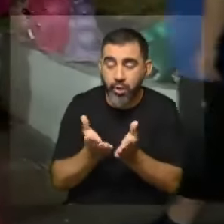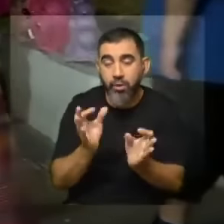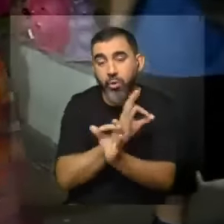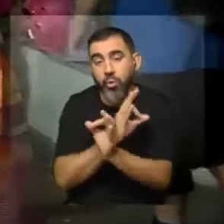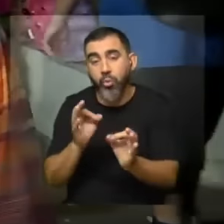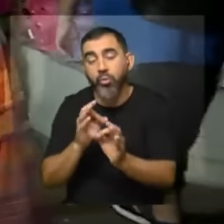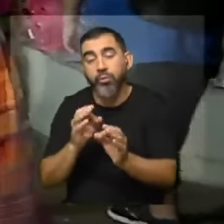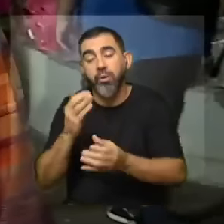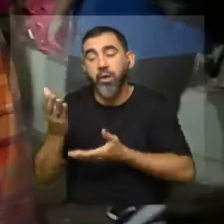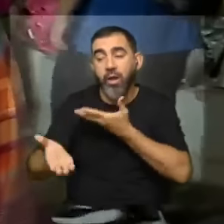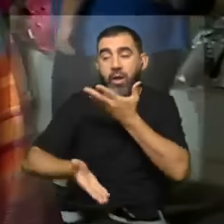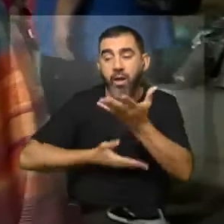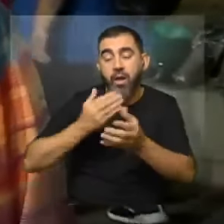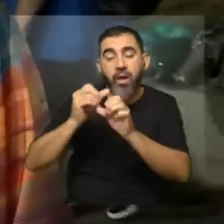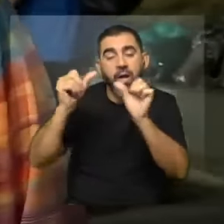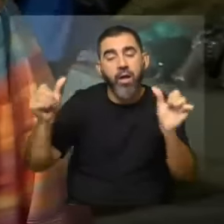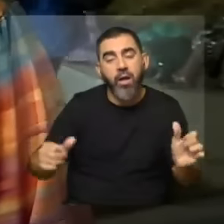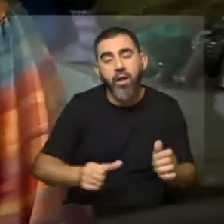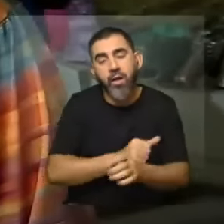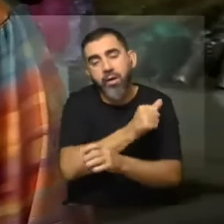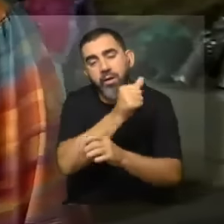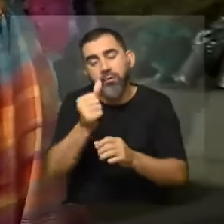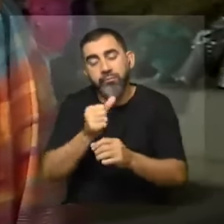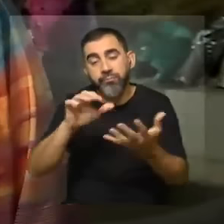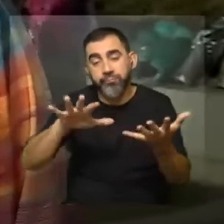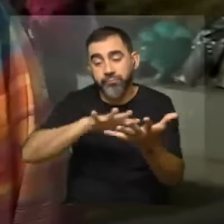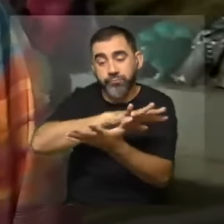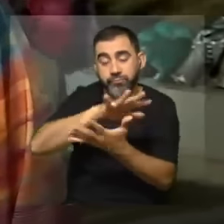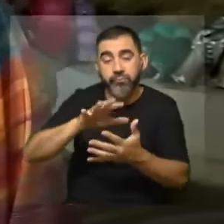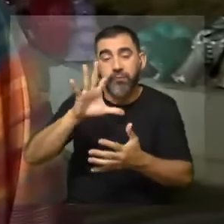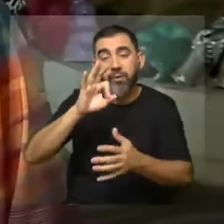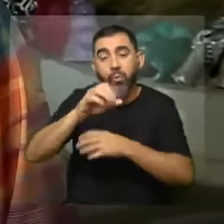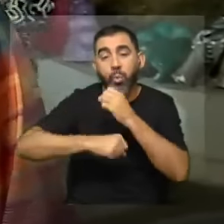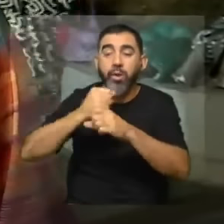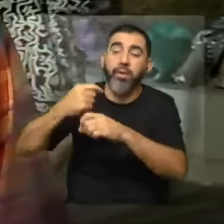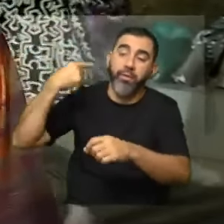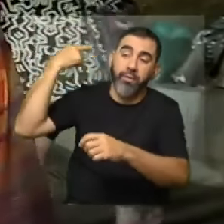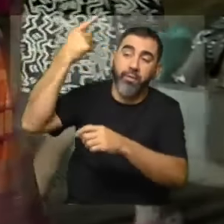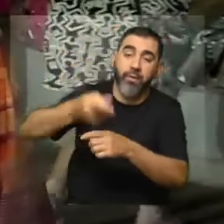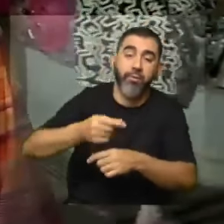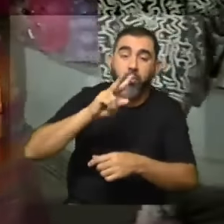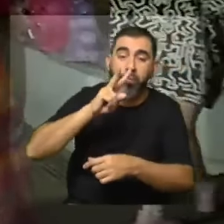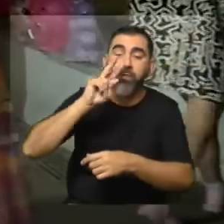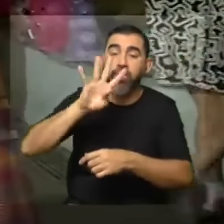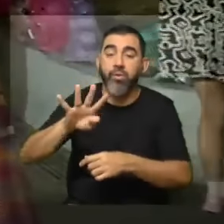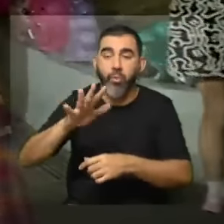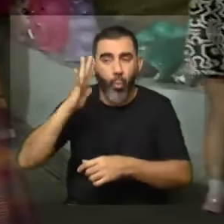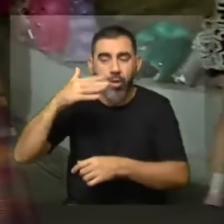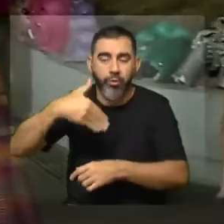salpicón nosotros hacemos un espectáculo que mira la realidad 50 años después de del